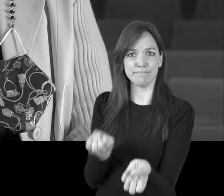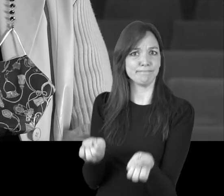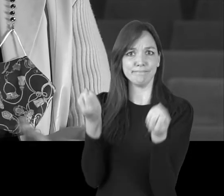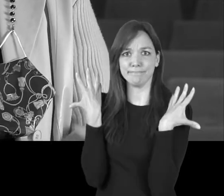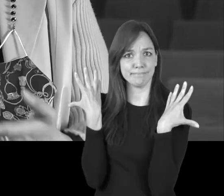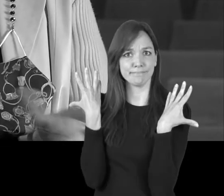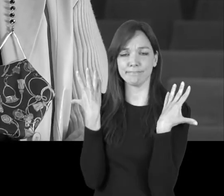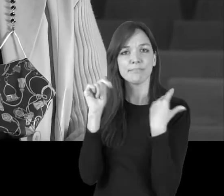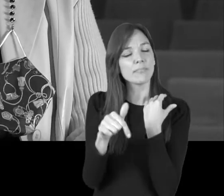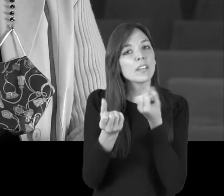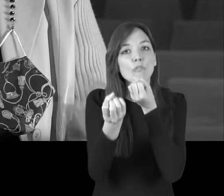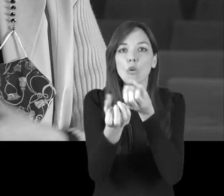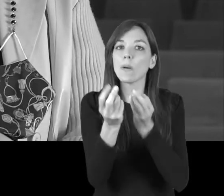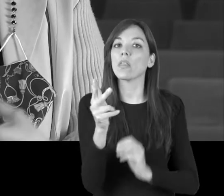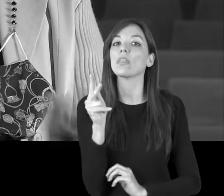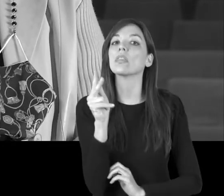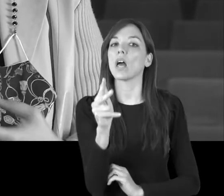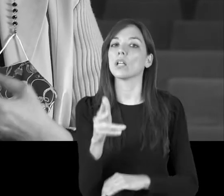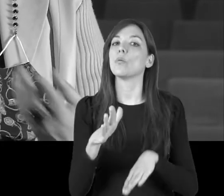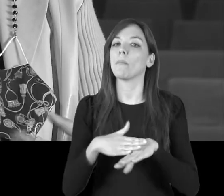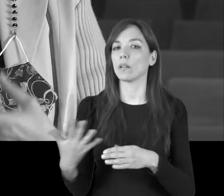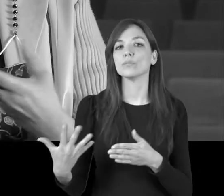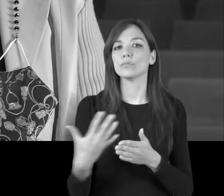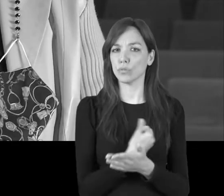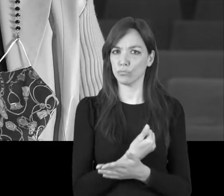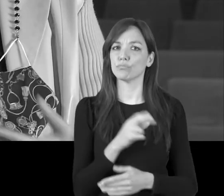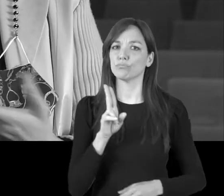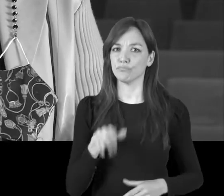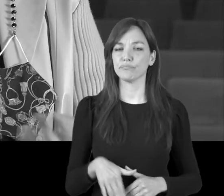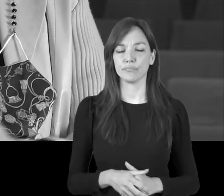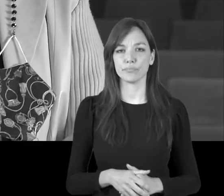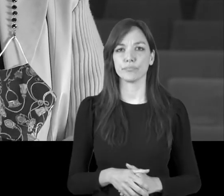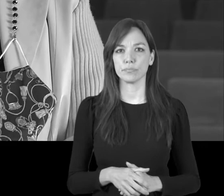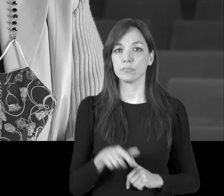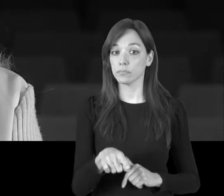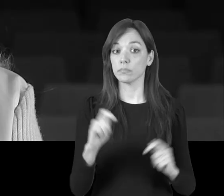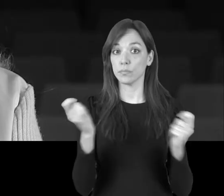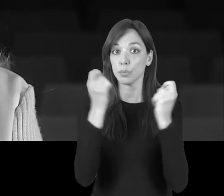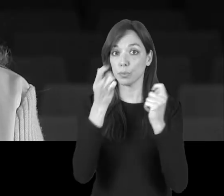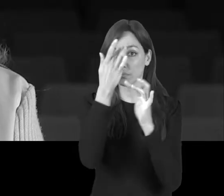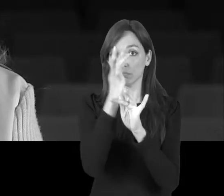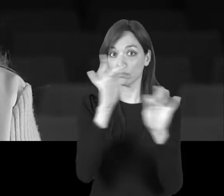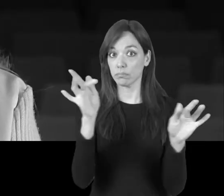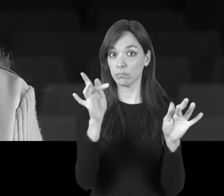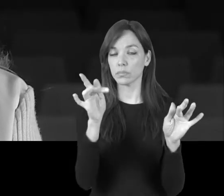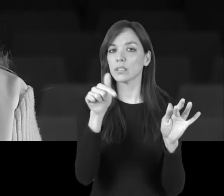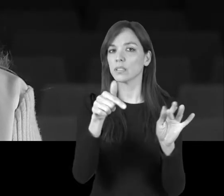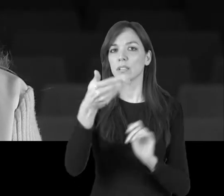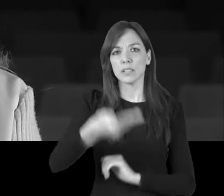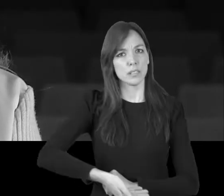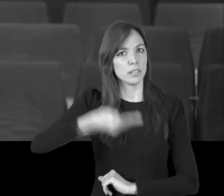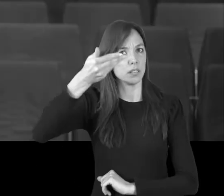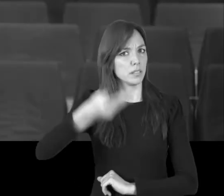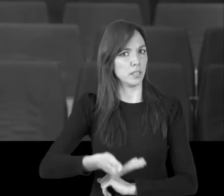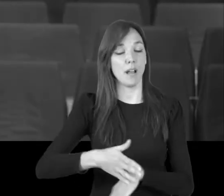no entiende. Entonces la información es un derecho para todos. Lo que he dicho, que las campañas